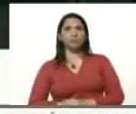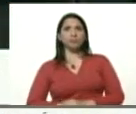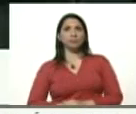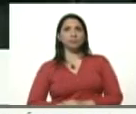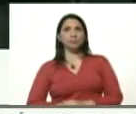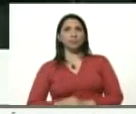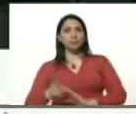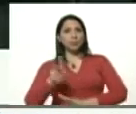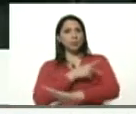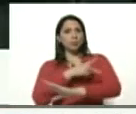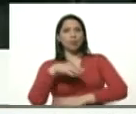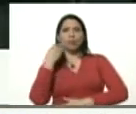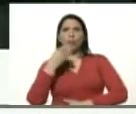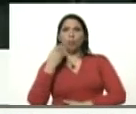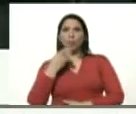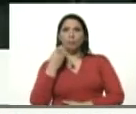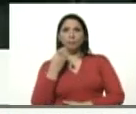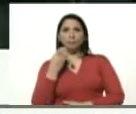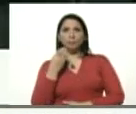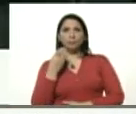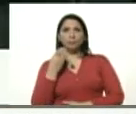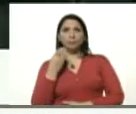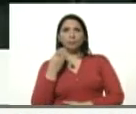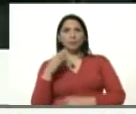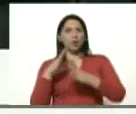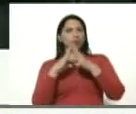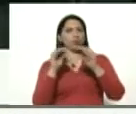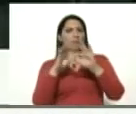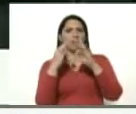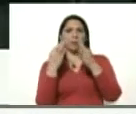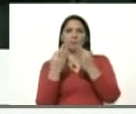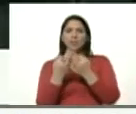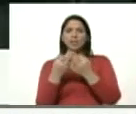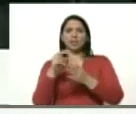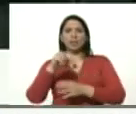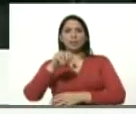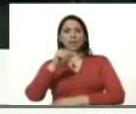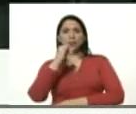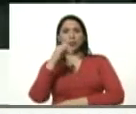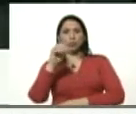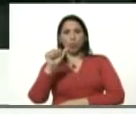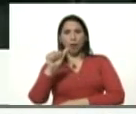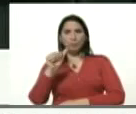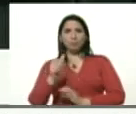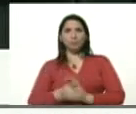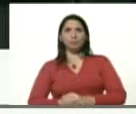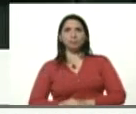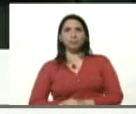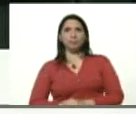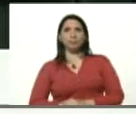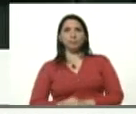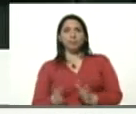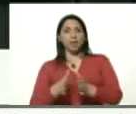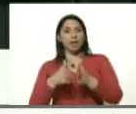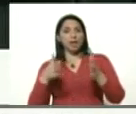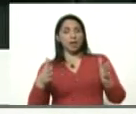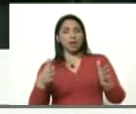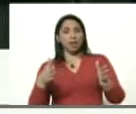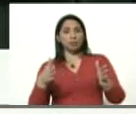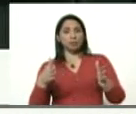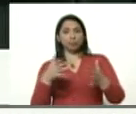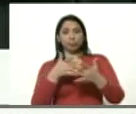los poetas jóvenes, a toda la familia de Aquiles Nasoa, al gran